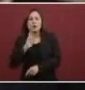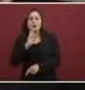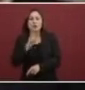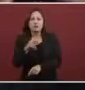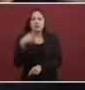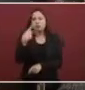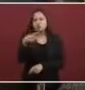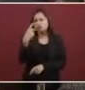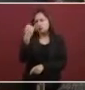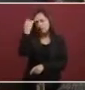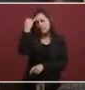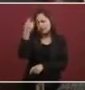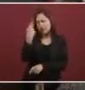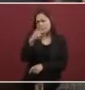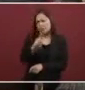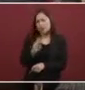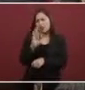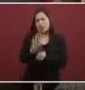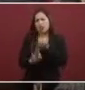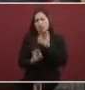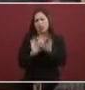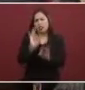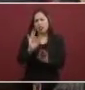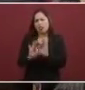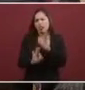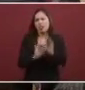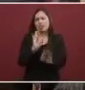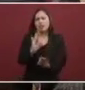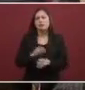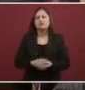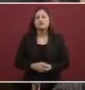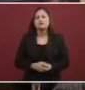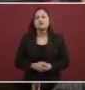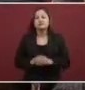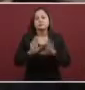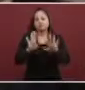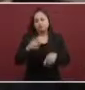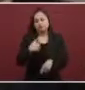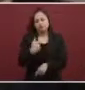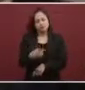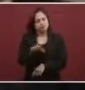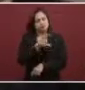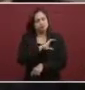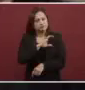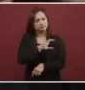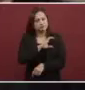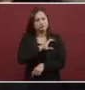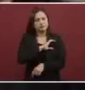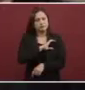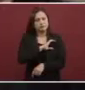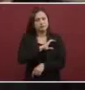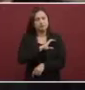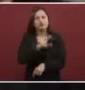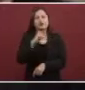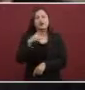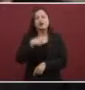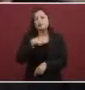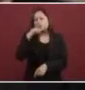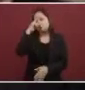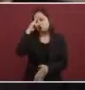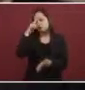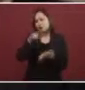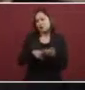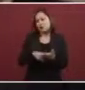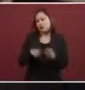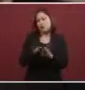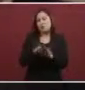presidente. Mire, se lo digo de todo corazón, yo no creo que haya una AMPA periodística. A